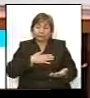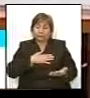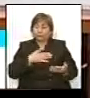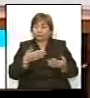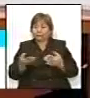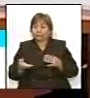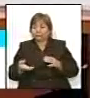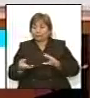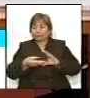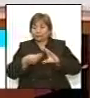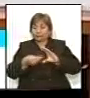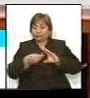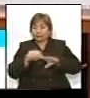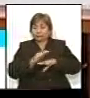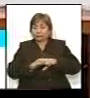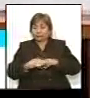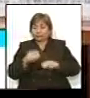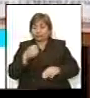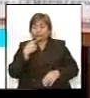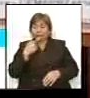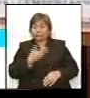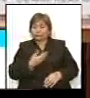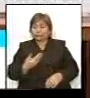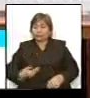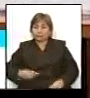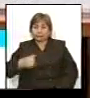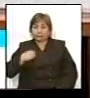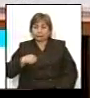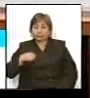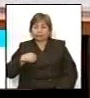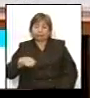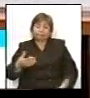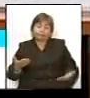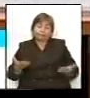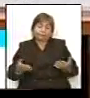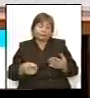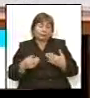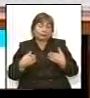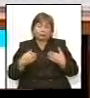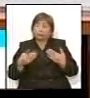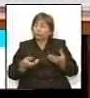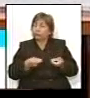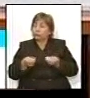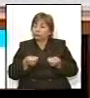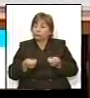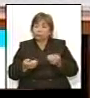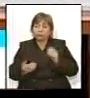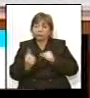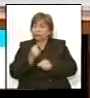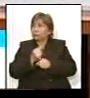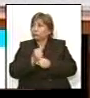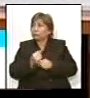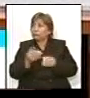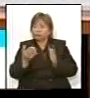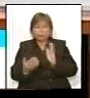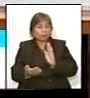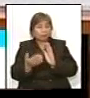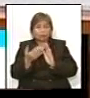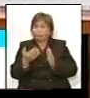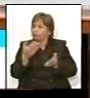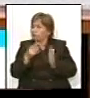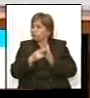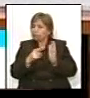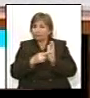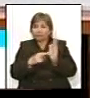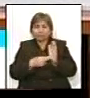contra la corrupción, especialmente los gobiernos municipales, lamentablemente, es no ponerle el funcionario al frente. O sea, tu Tupac dice, este es tu requisito y